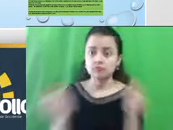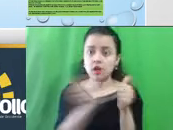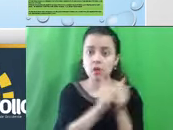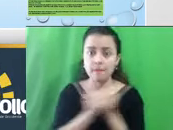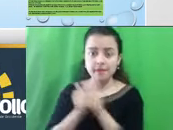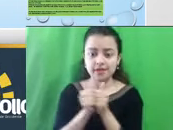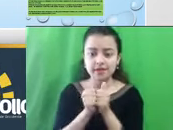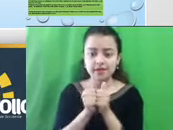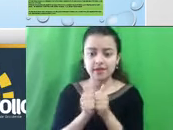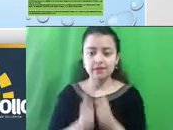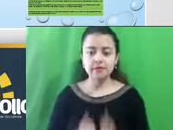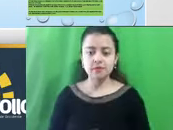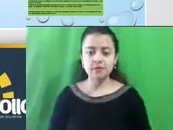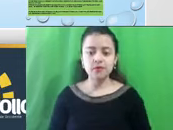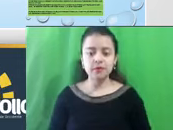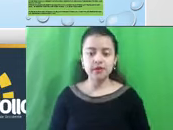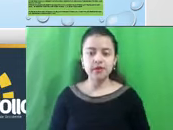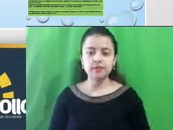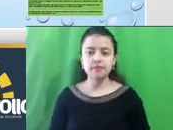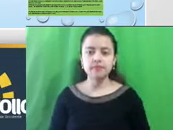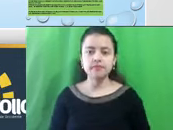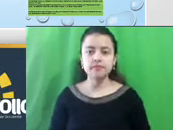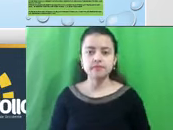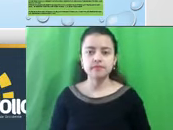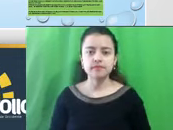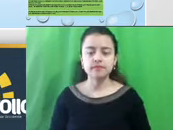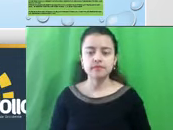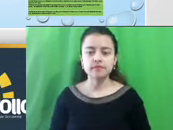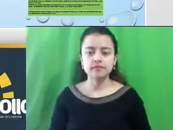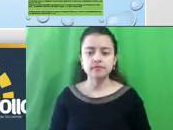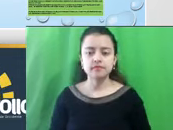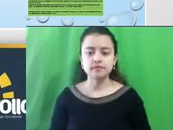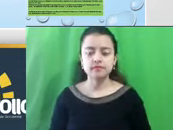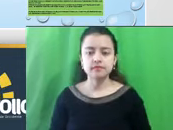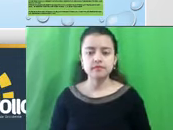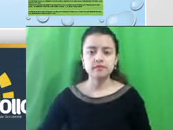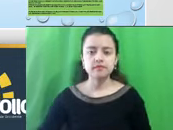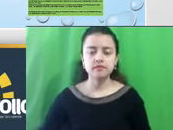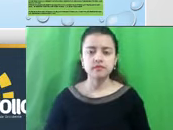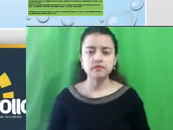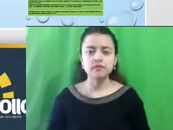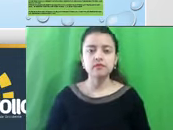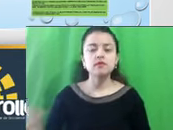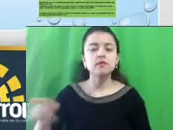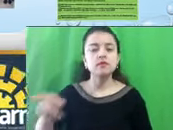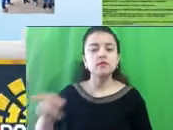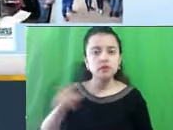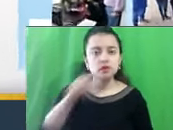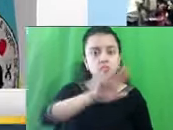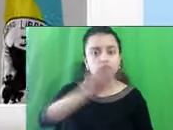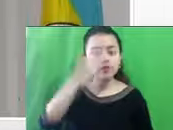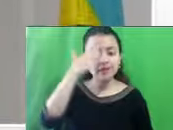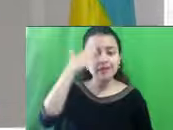Desde la Secretaría General se suscriben los contratos que son necesarios y suficientes para el normal funcionamiento de la